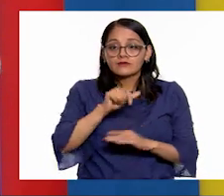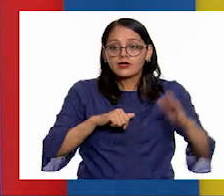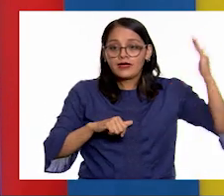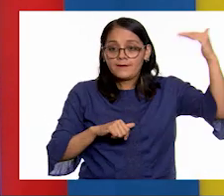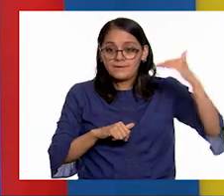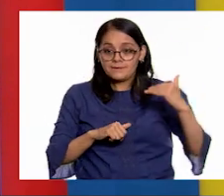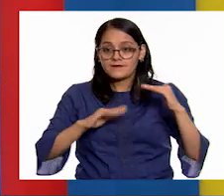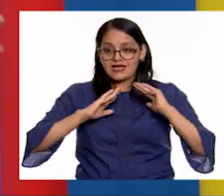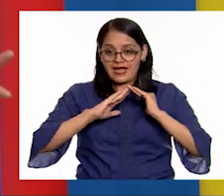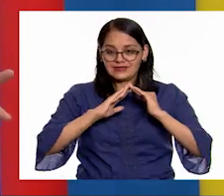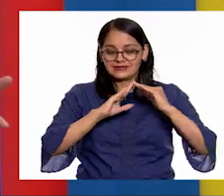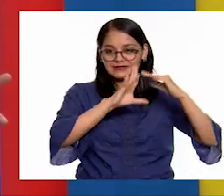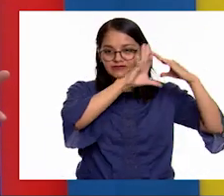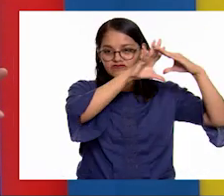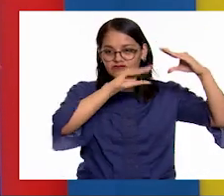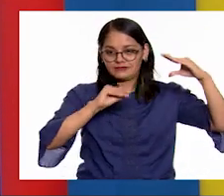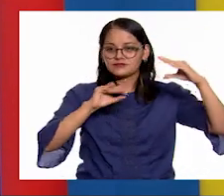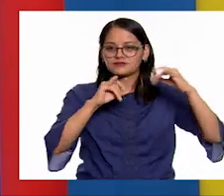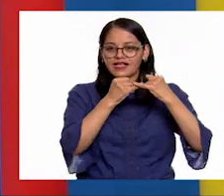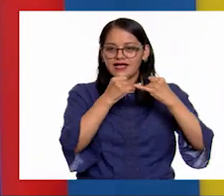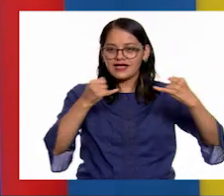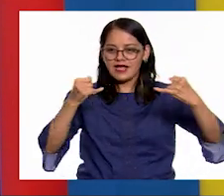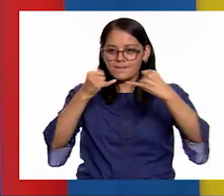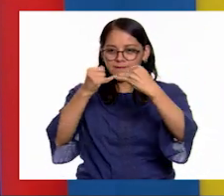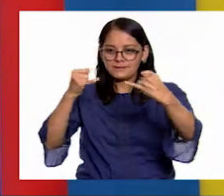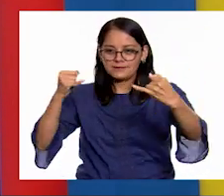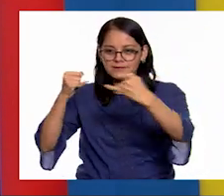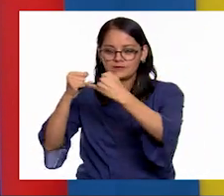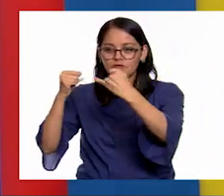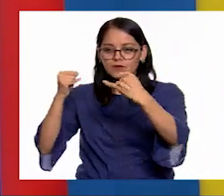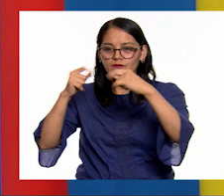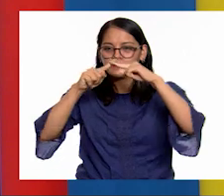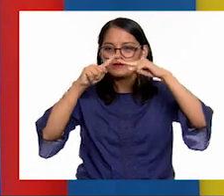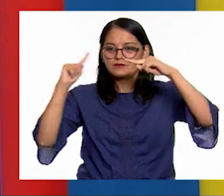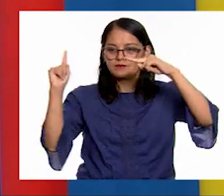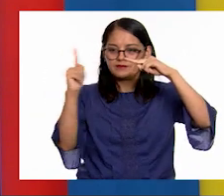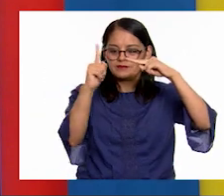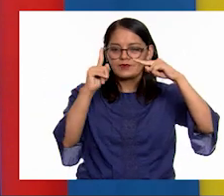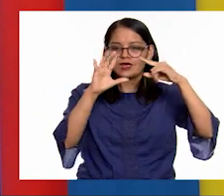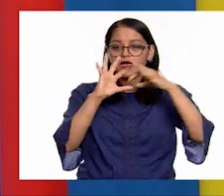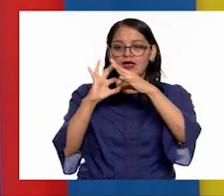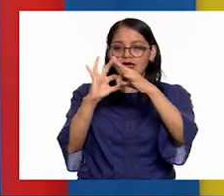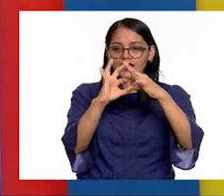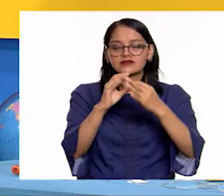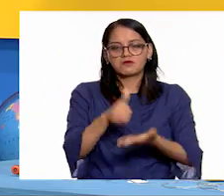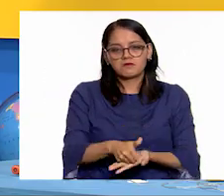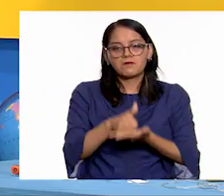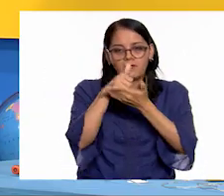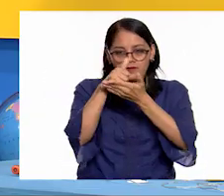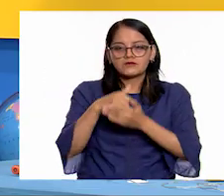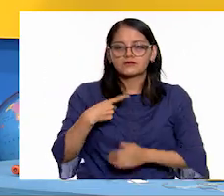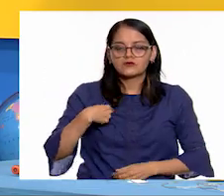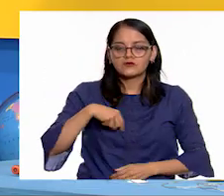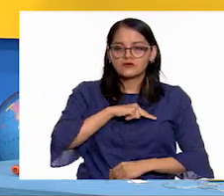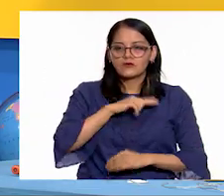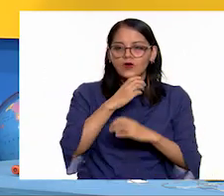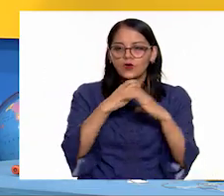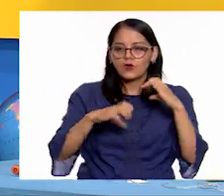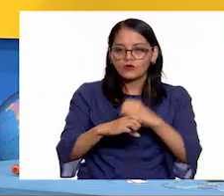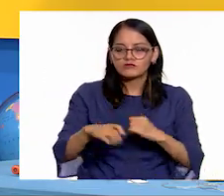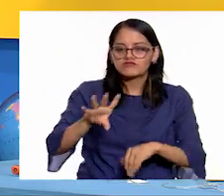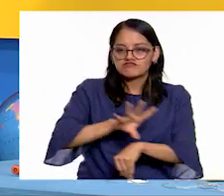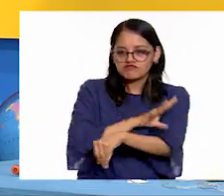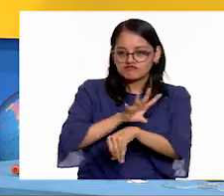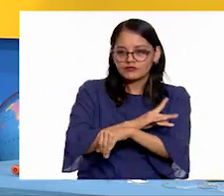se conectan formando circuitos eléctricos. De esta forma, nuestros aparatos eléctricos pueden funcionar. Exactamente. Por